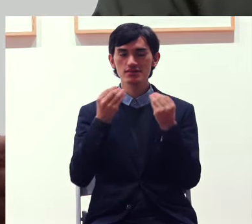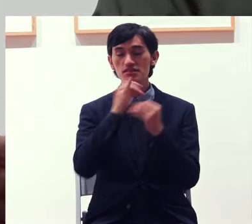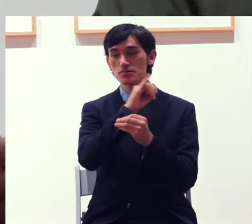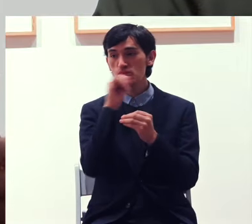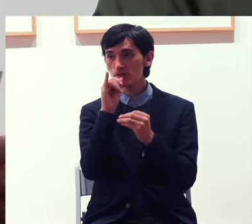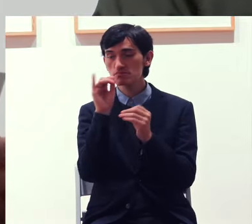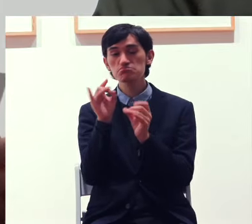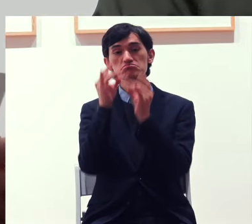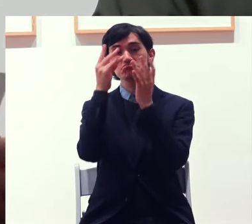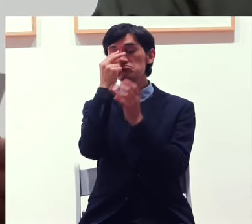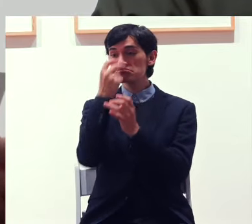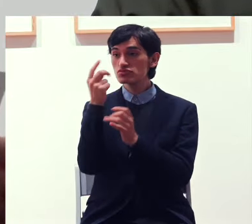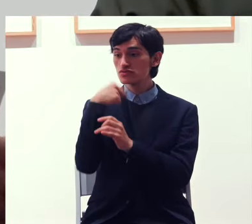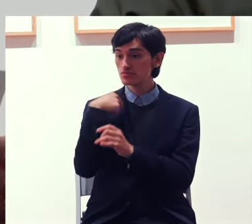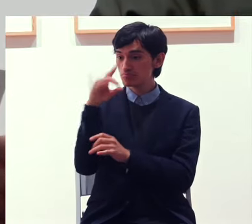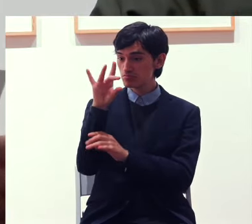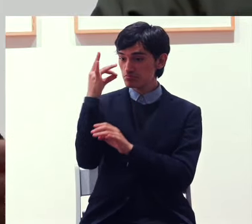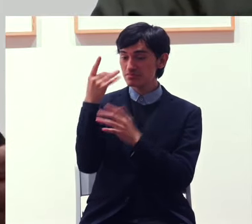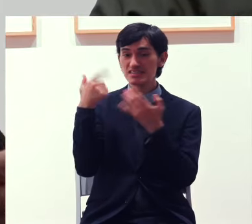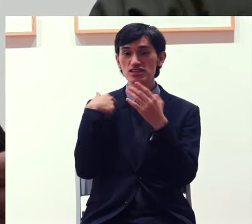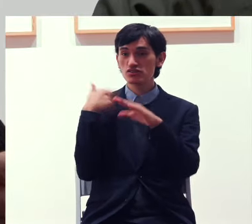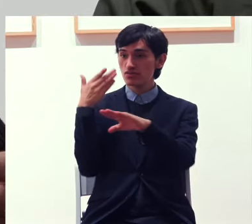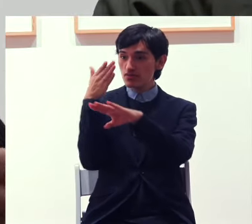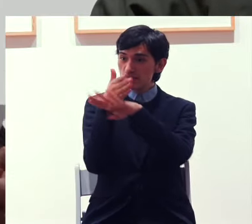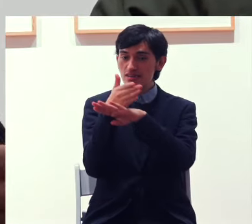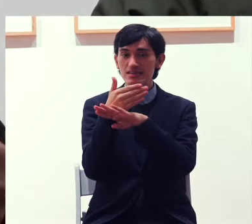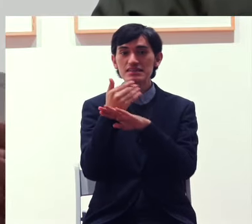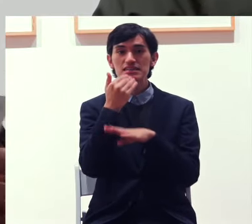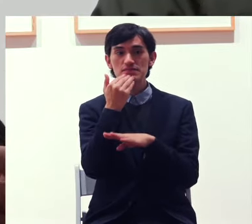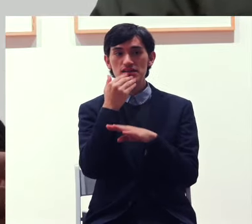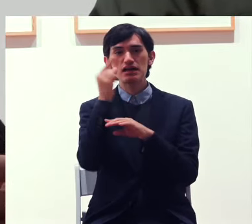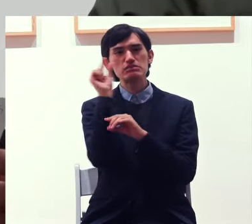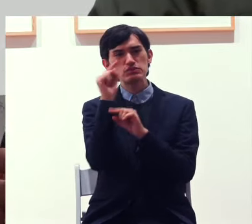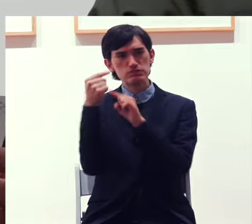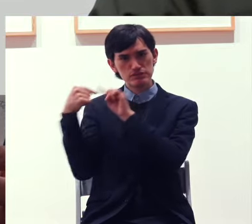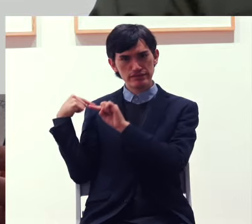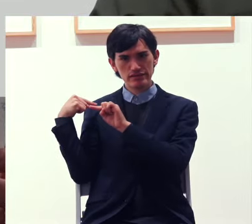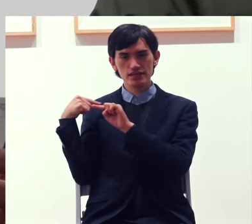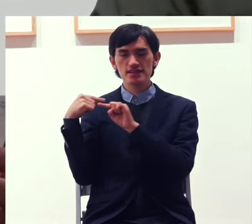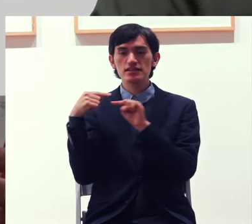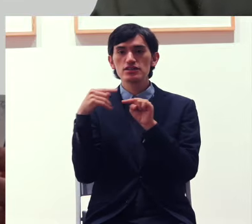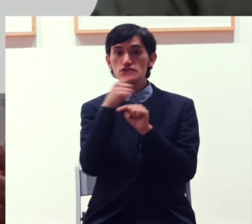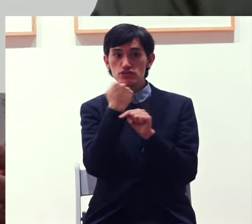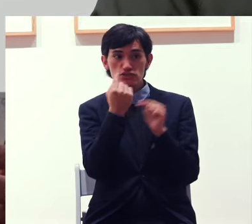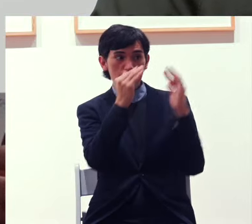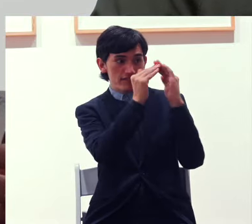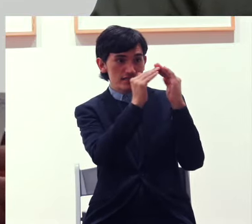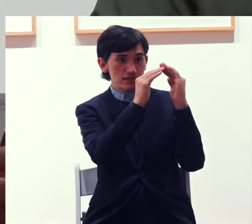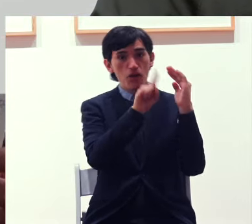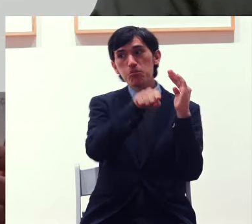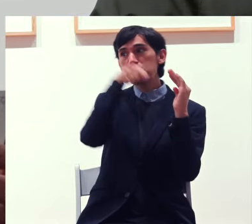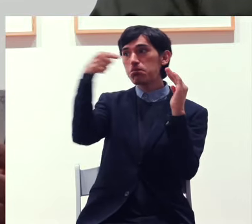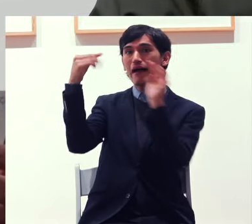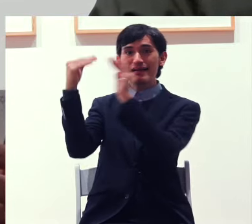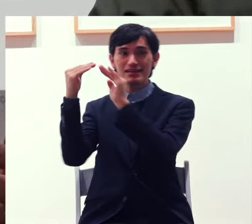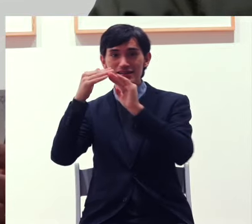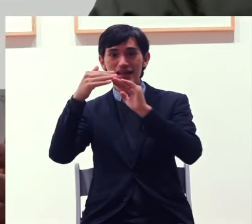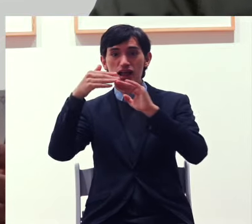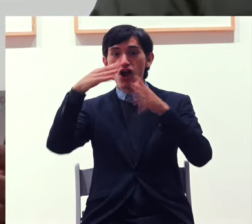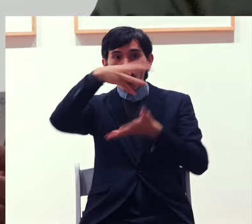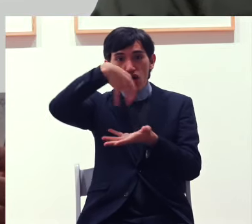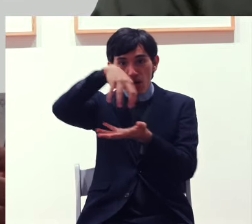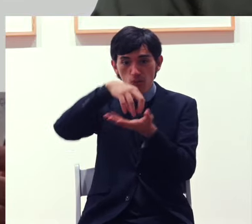Bueno, curiosamente descubrí que en el tiempo que yo fui alumna de él, ahora voy a volver un poco atrás, éramos vecinos. Yo vivía en